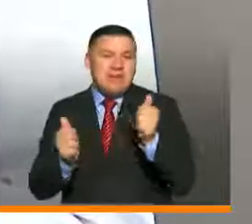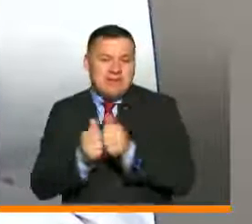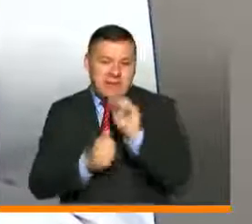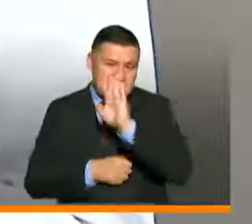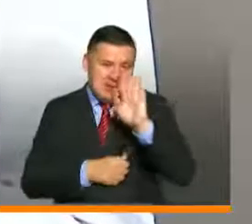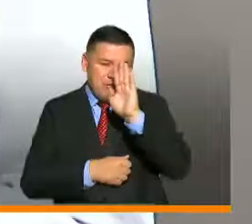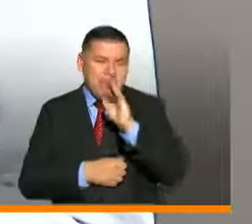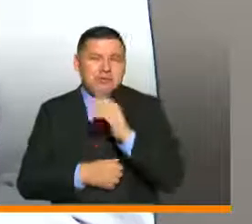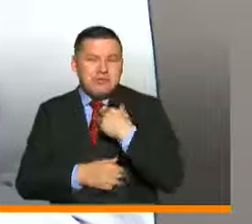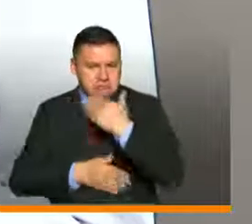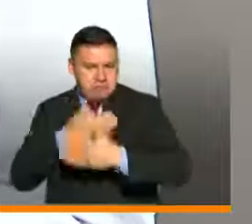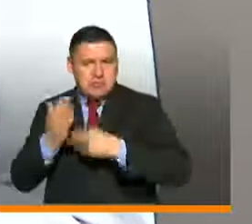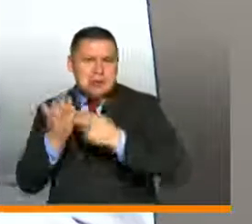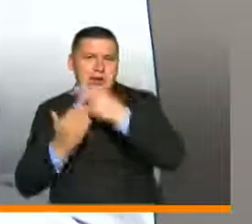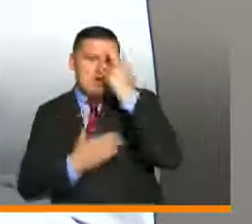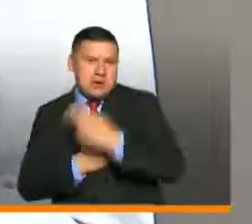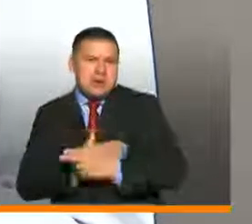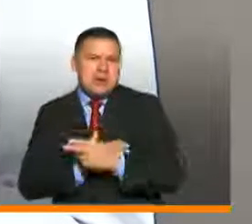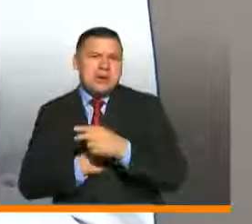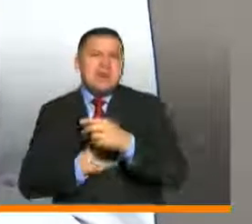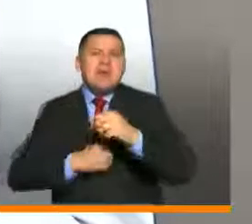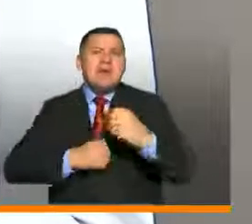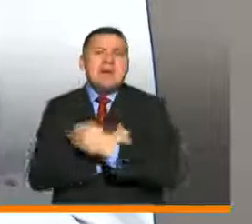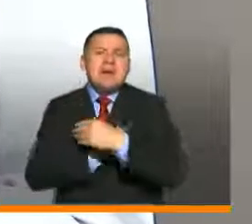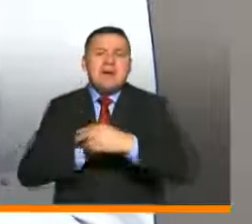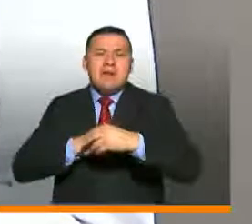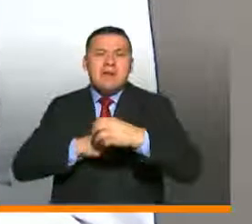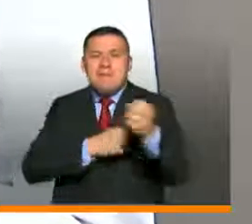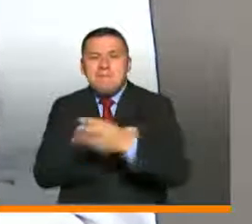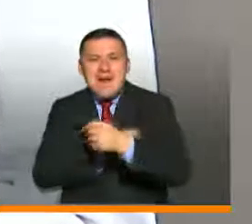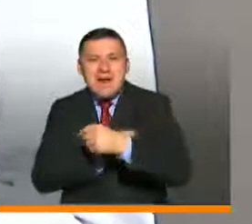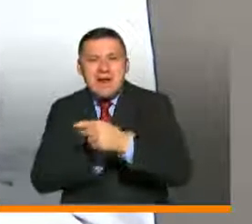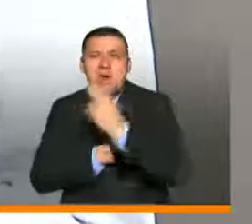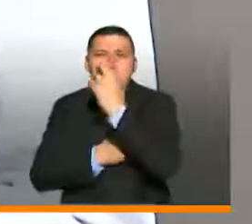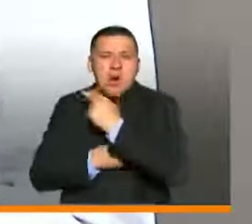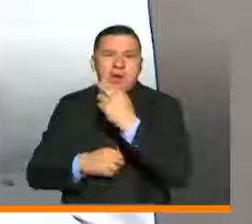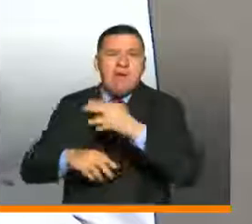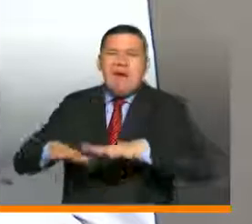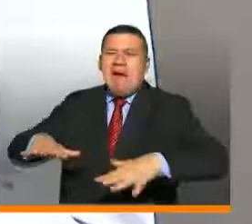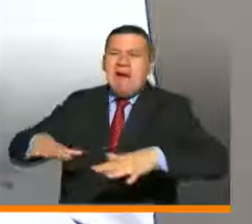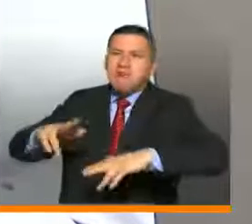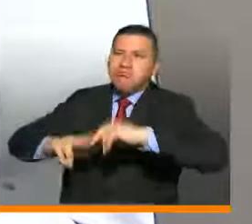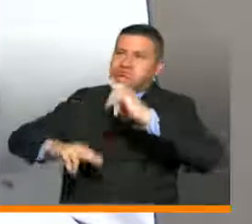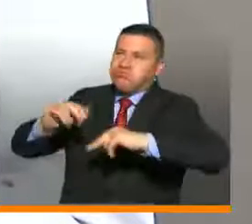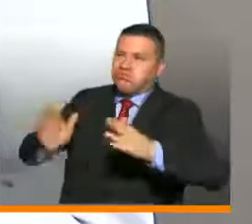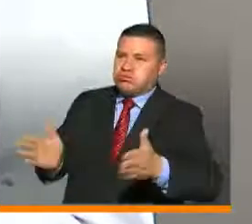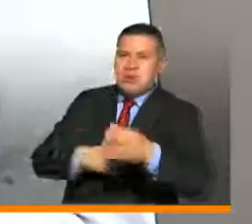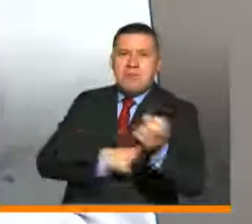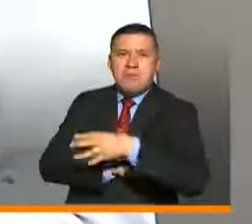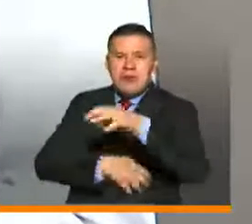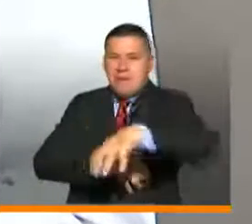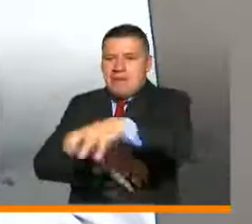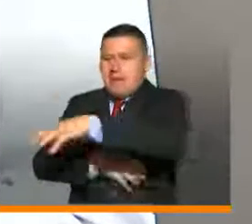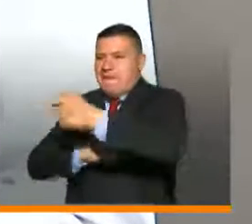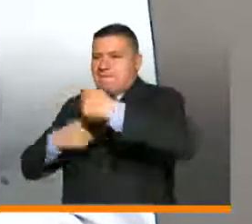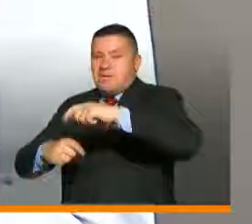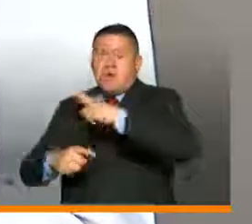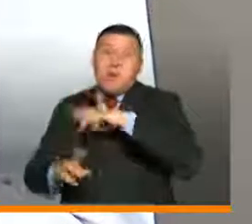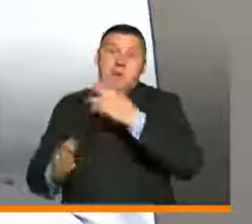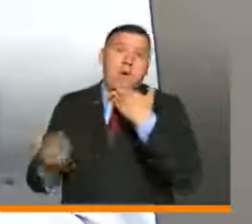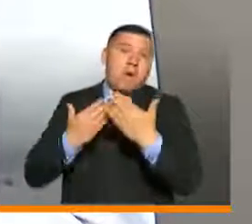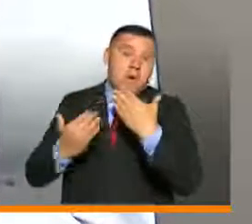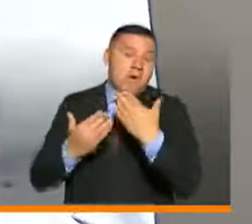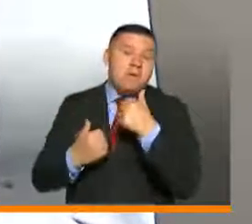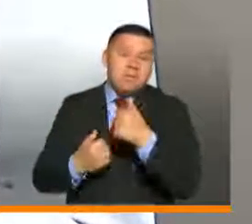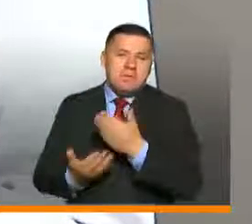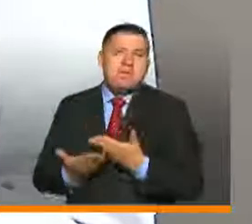avanzamos en el proyecto de la plaza de mercado es un compromiso que viene avanzando de buena manera y que confío en que le